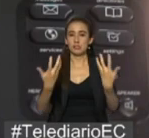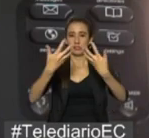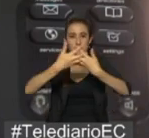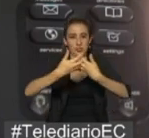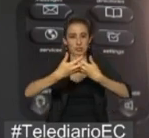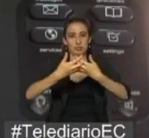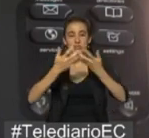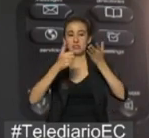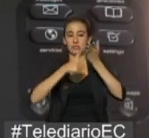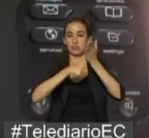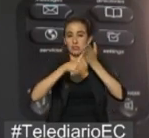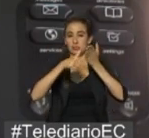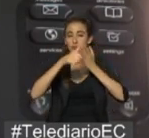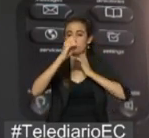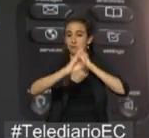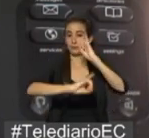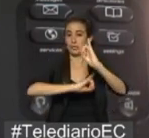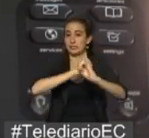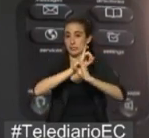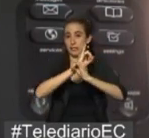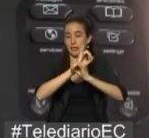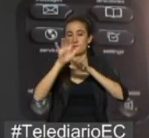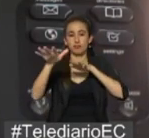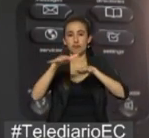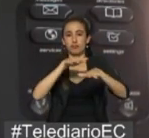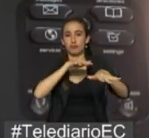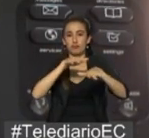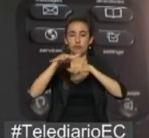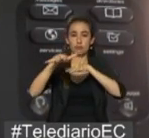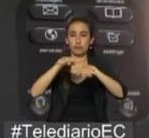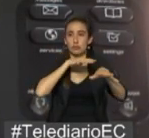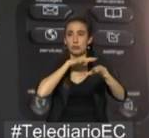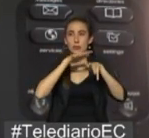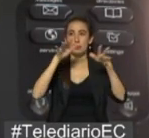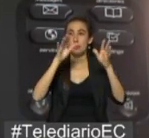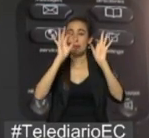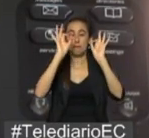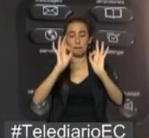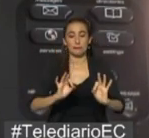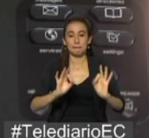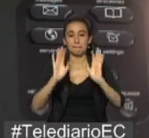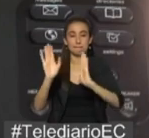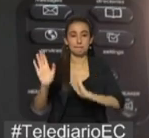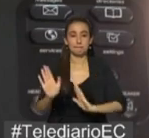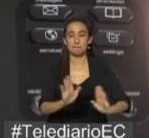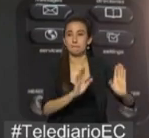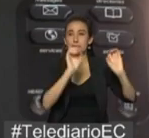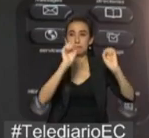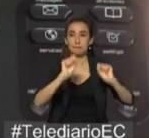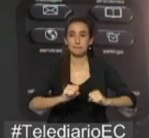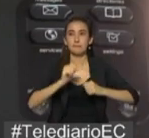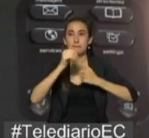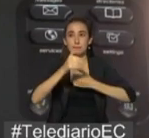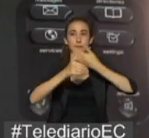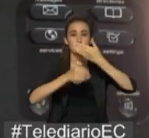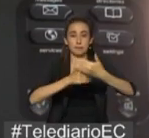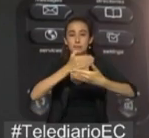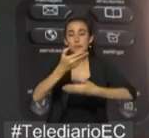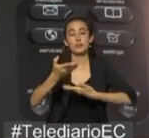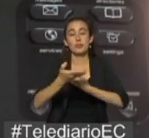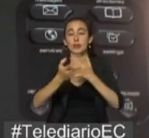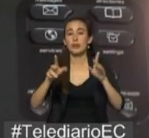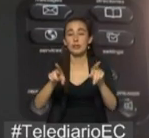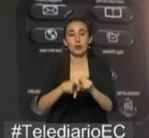Cancillería que coordina en el exterior el que las personas que cumplan estos requisitos de vulnerabilidad puedan abordar los vuelos. Y